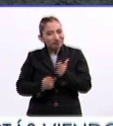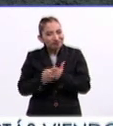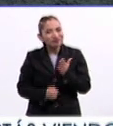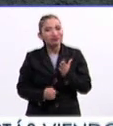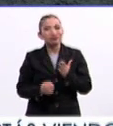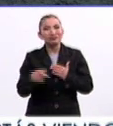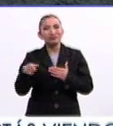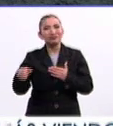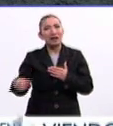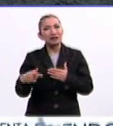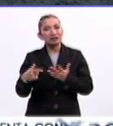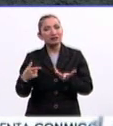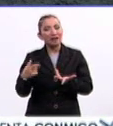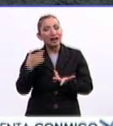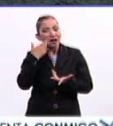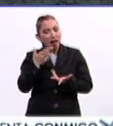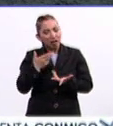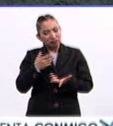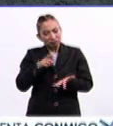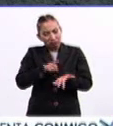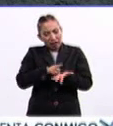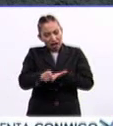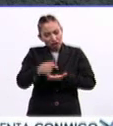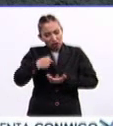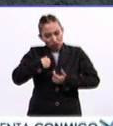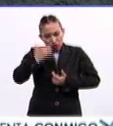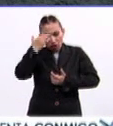digamos, por el derecho al conocimiento,